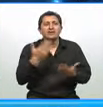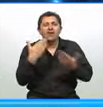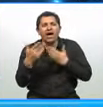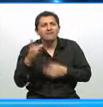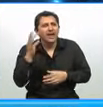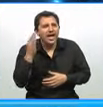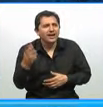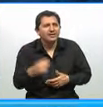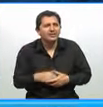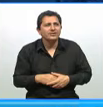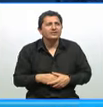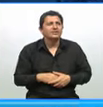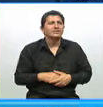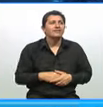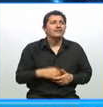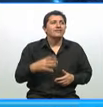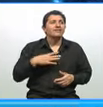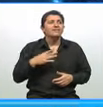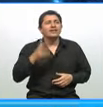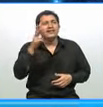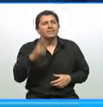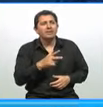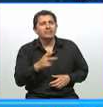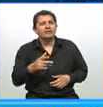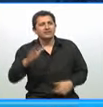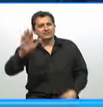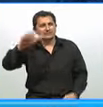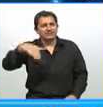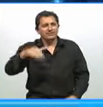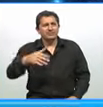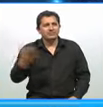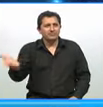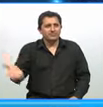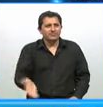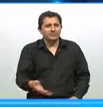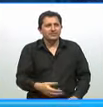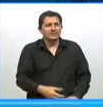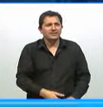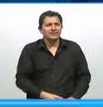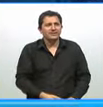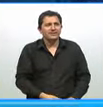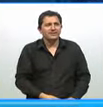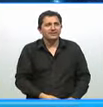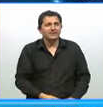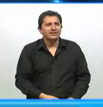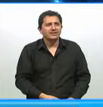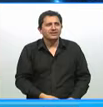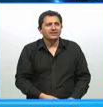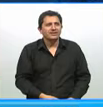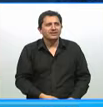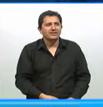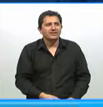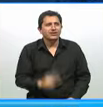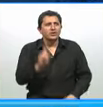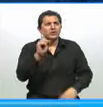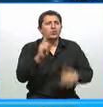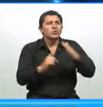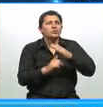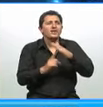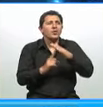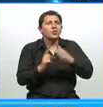Lamas. Falta el Papa. A ver, están pidiendo el Papa si puede, por favor. Por favor. Sí, un segundo, por